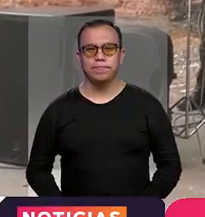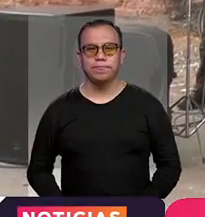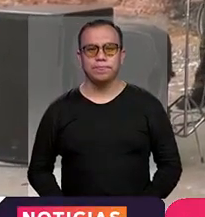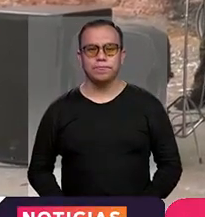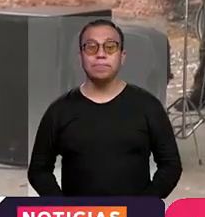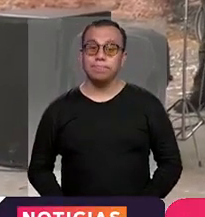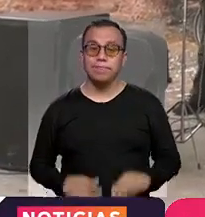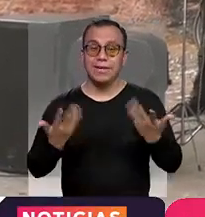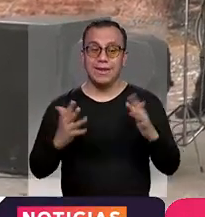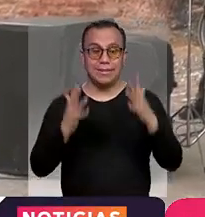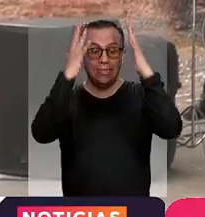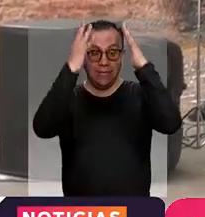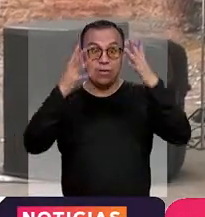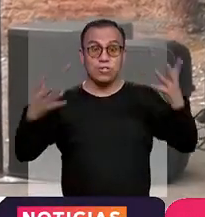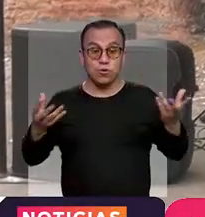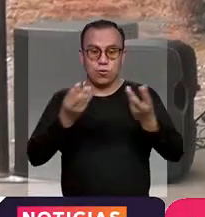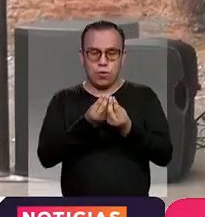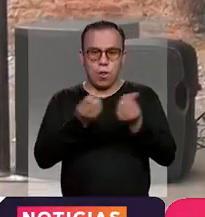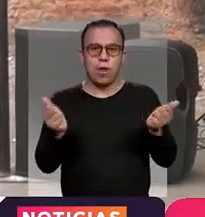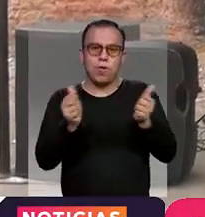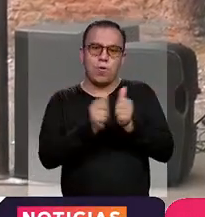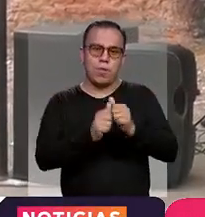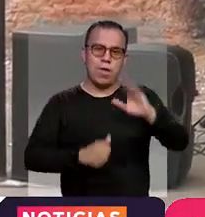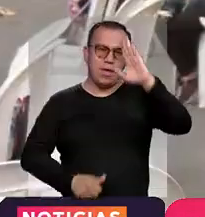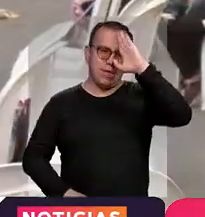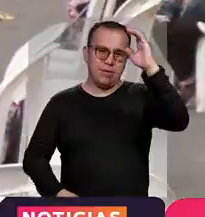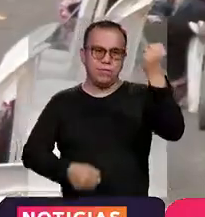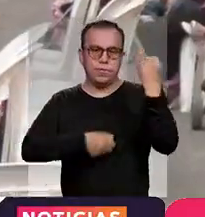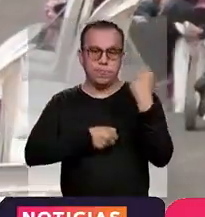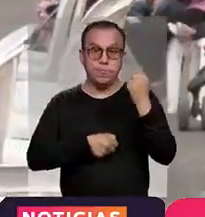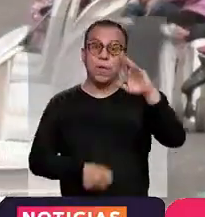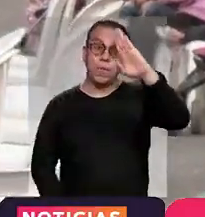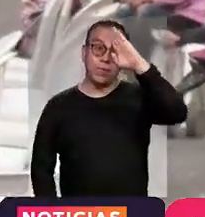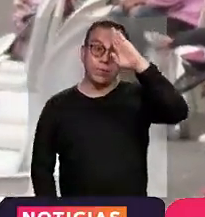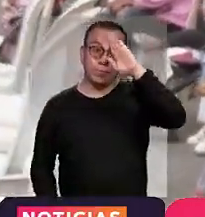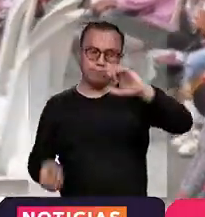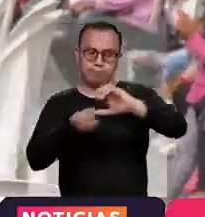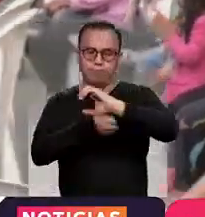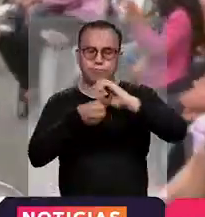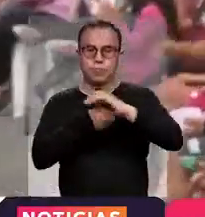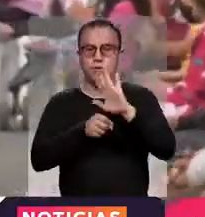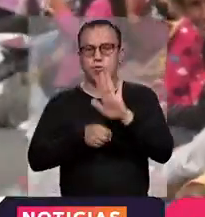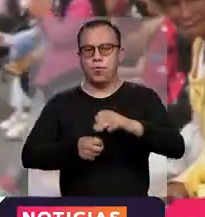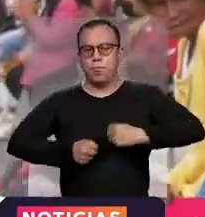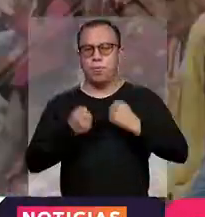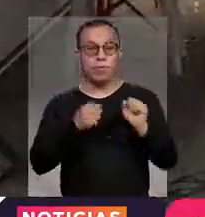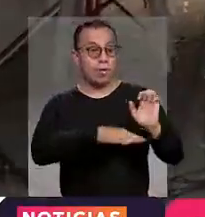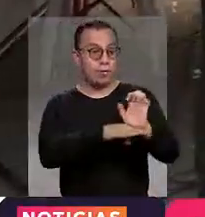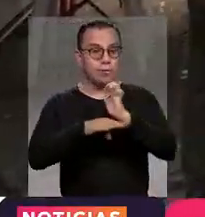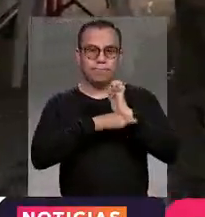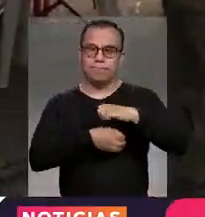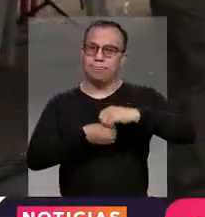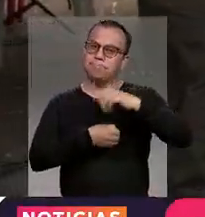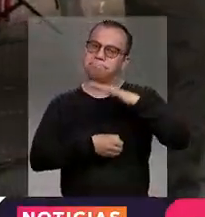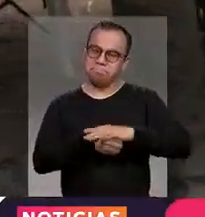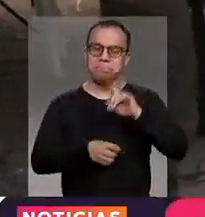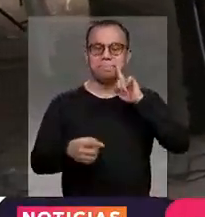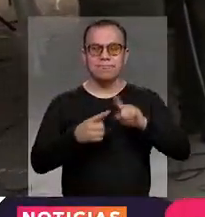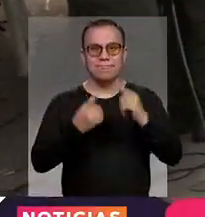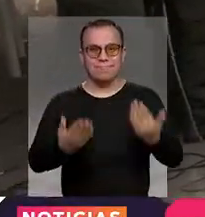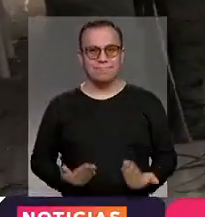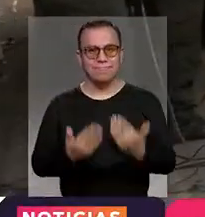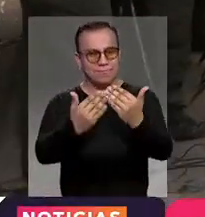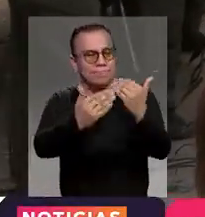La celebración tuvo acompañamiento del Ejército Nacional, Policía Metropolitana de Bogotá y entidades del distrito, quienes también fueron